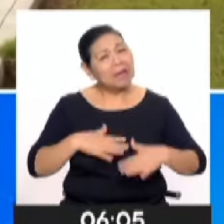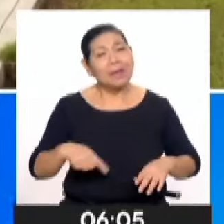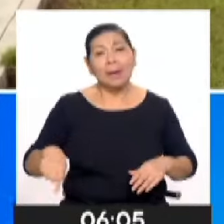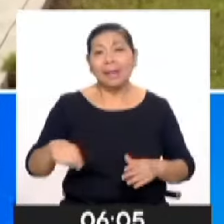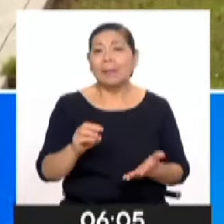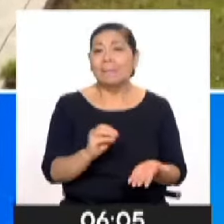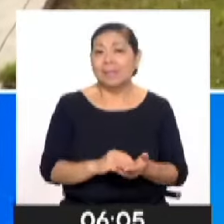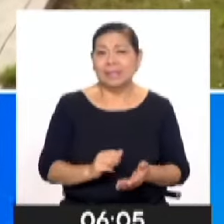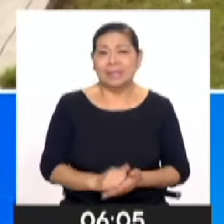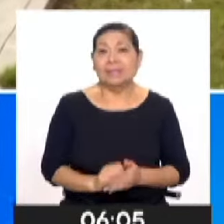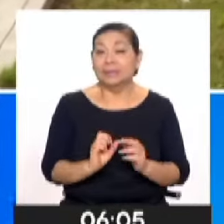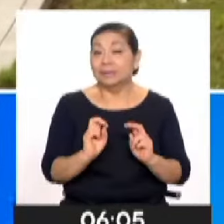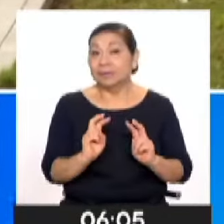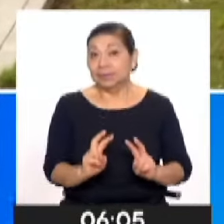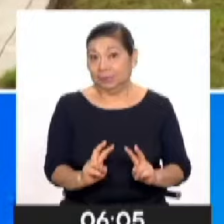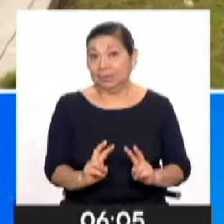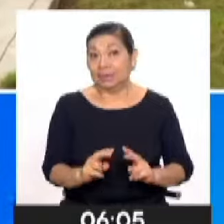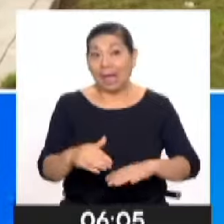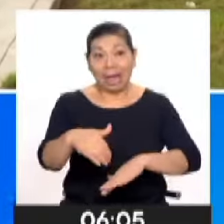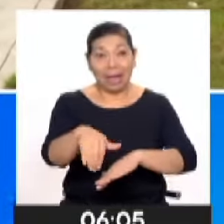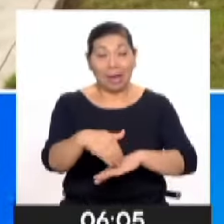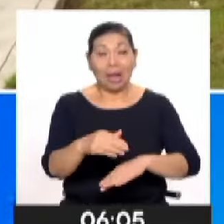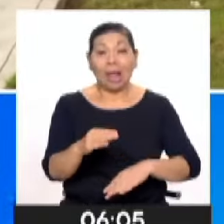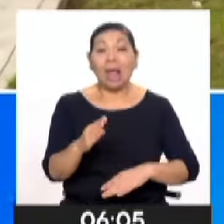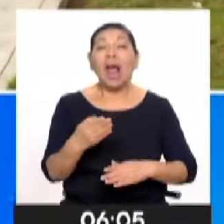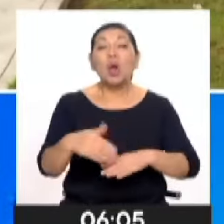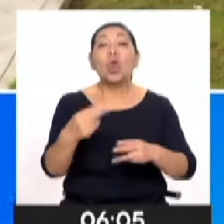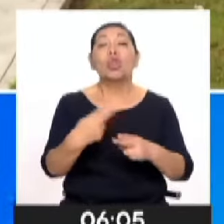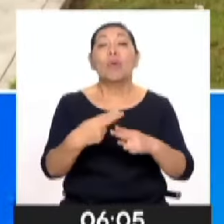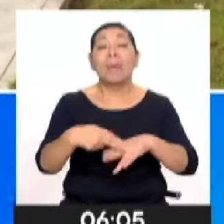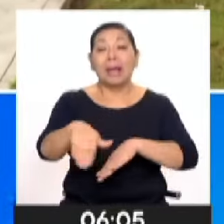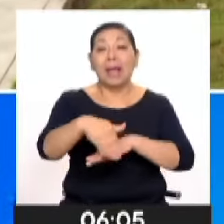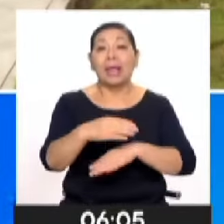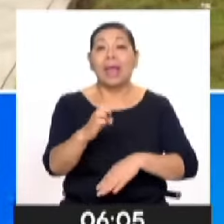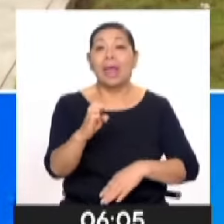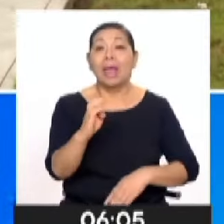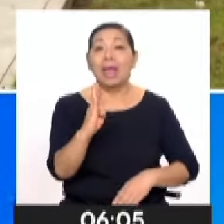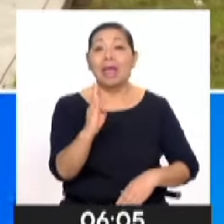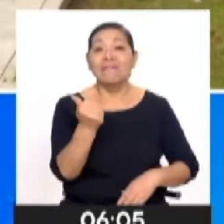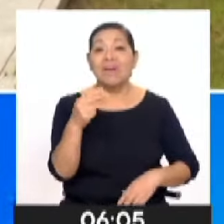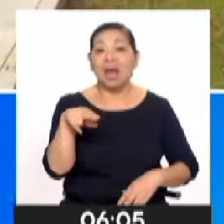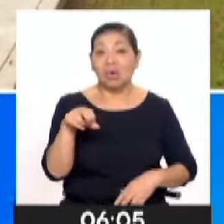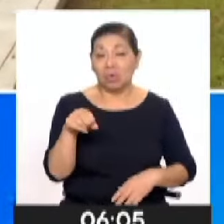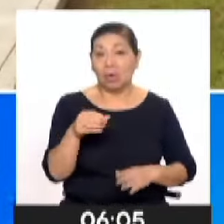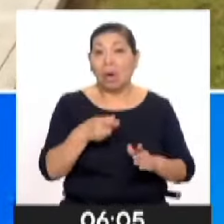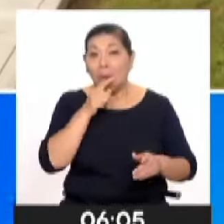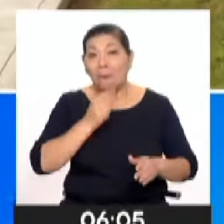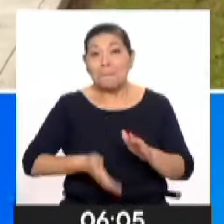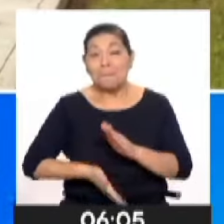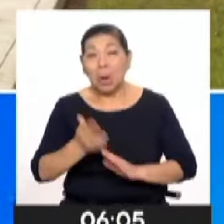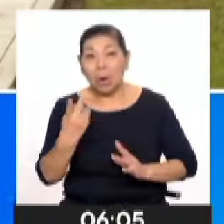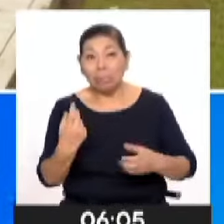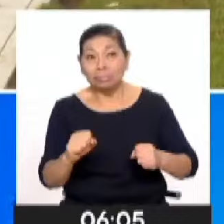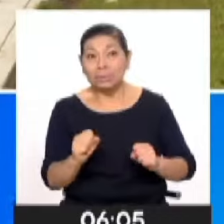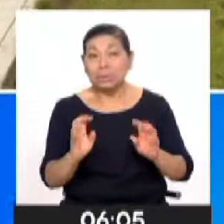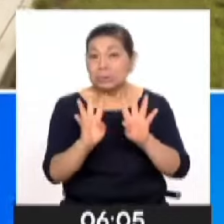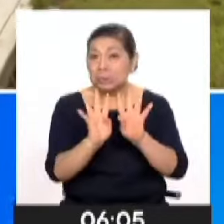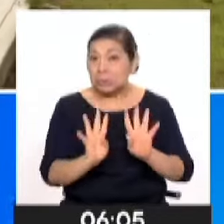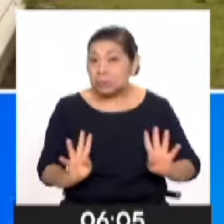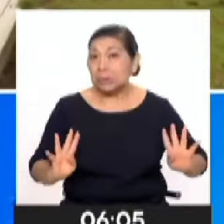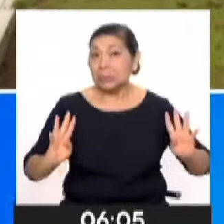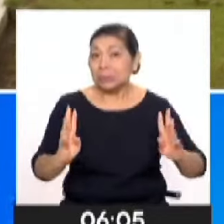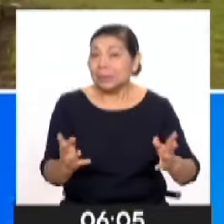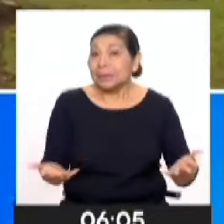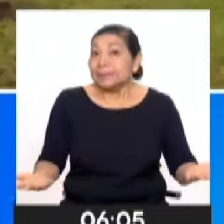además podemos ver de que la calle Los Ébanos que es la calle en la cual estos delincuentes han huido pues se encuentra enrejada